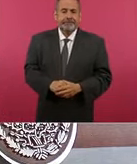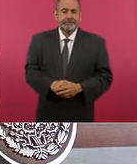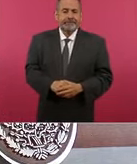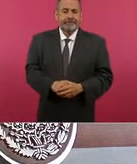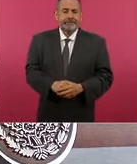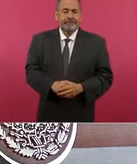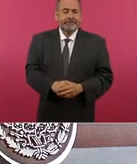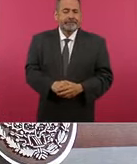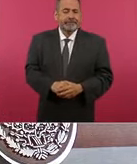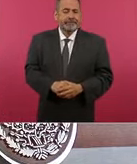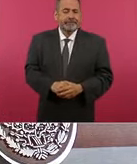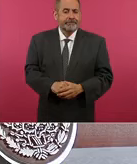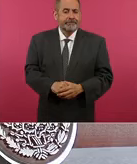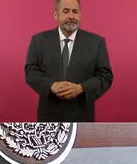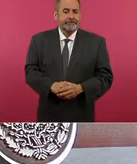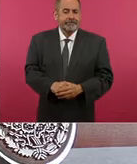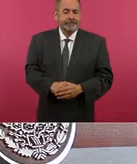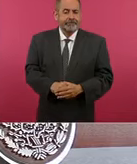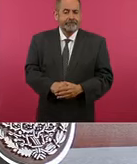esa